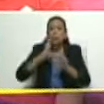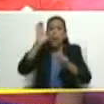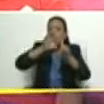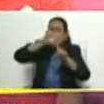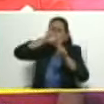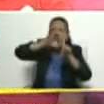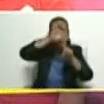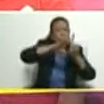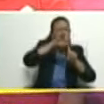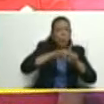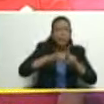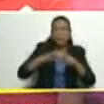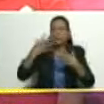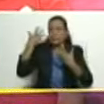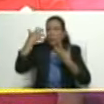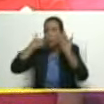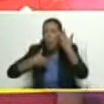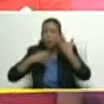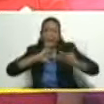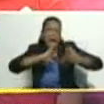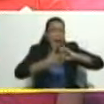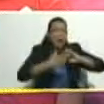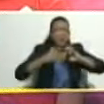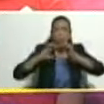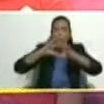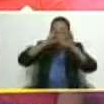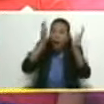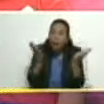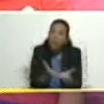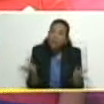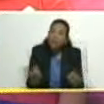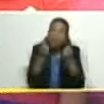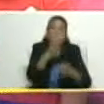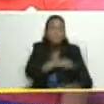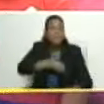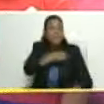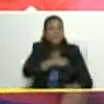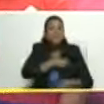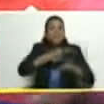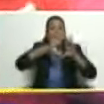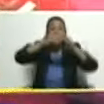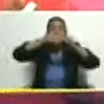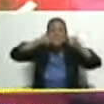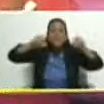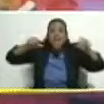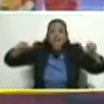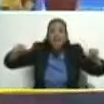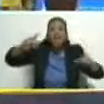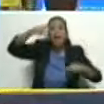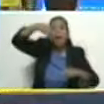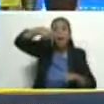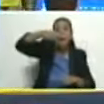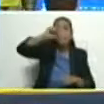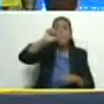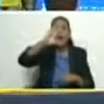climático y para avanzar en la línea de salvación del planeta, la gran misión Pachamama.